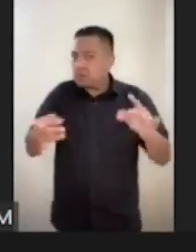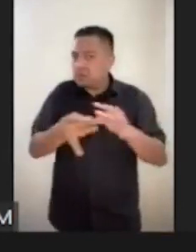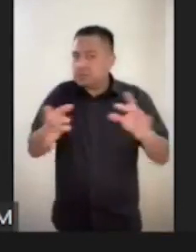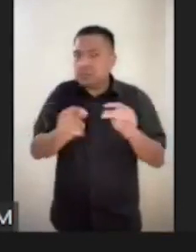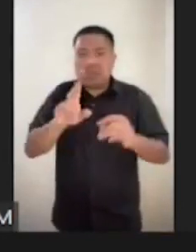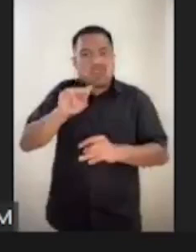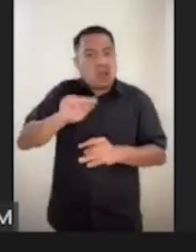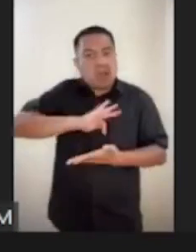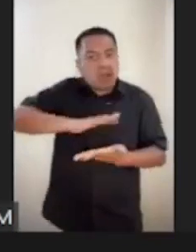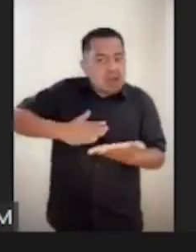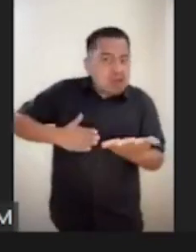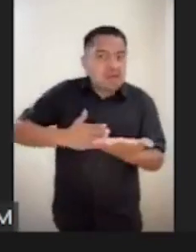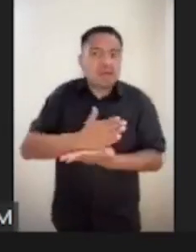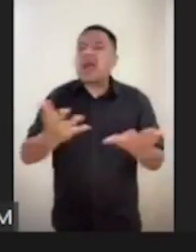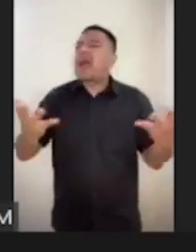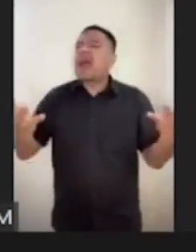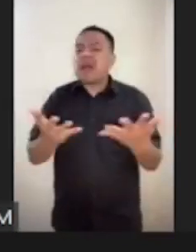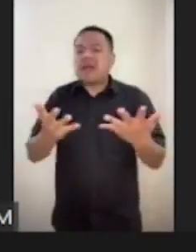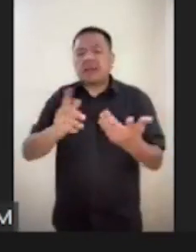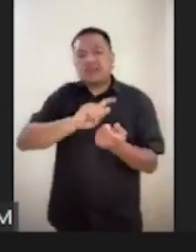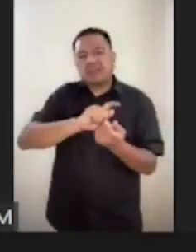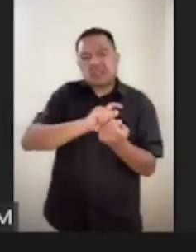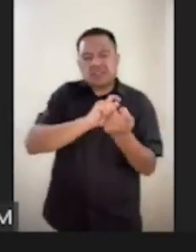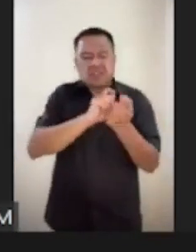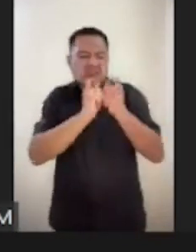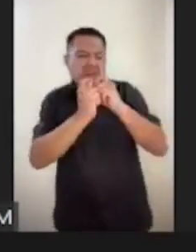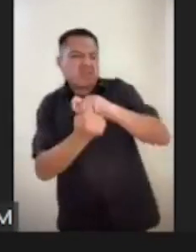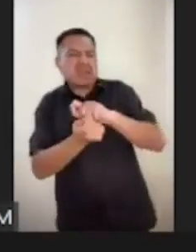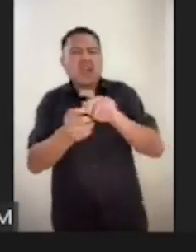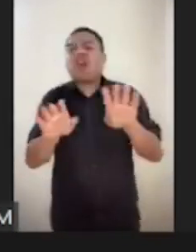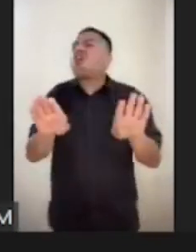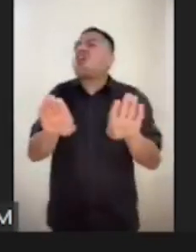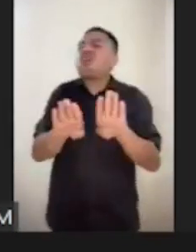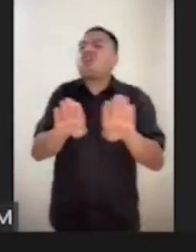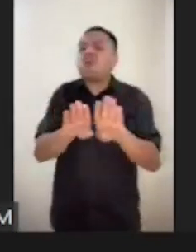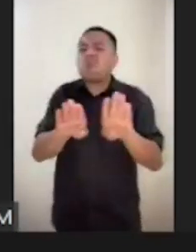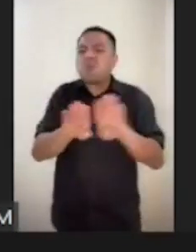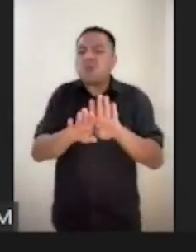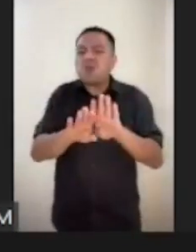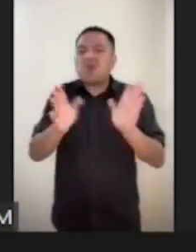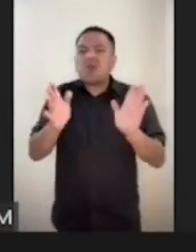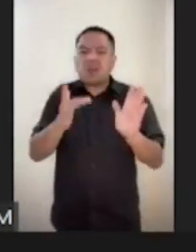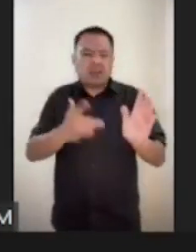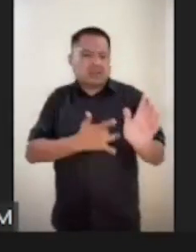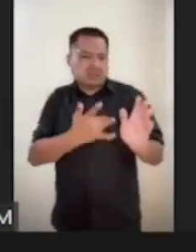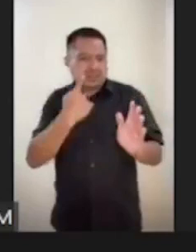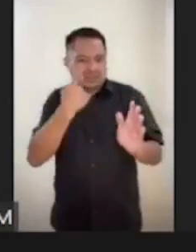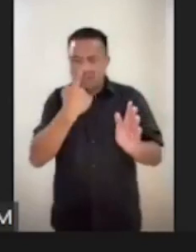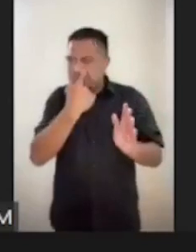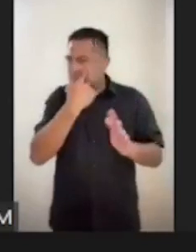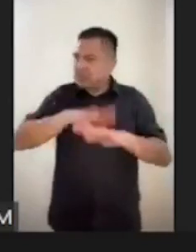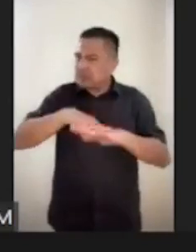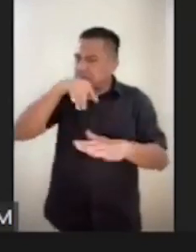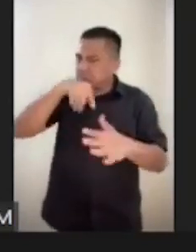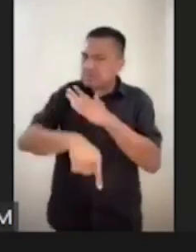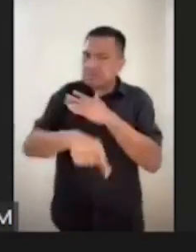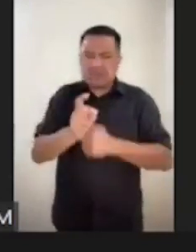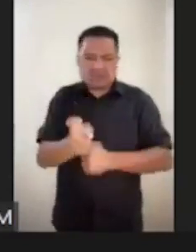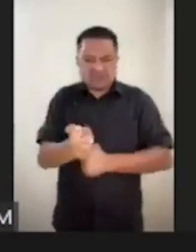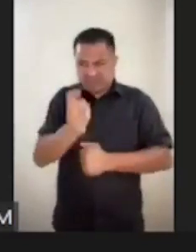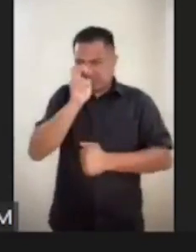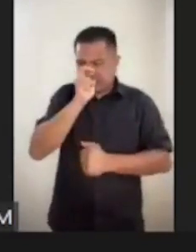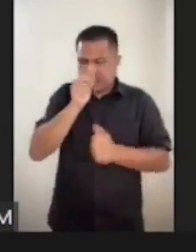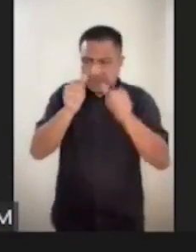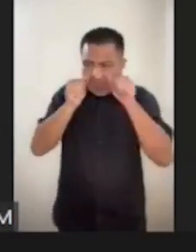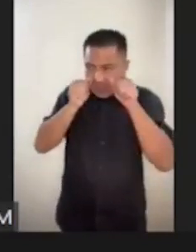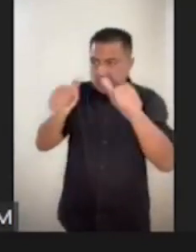viable realizar una interpretación conforme en sentido amplio o estricto, atendiendo